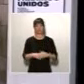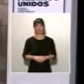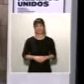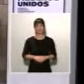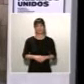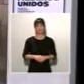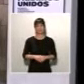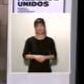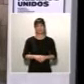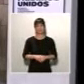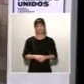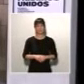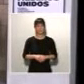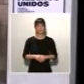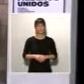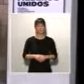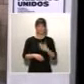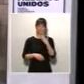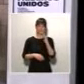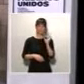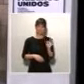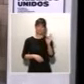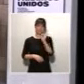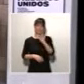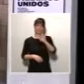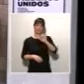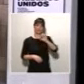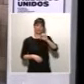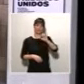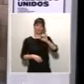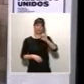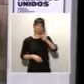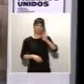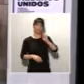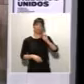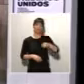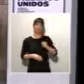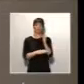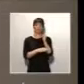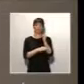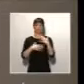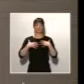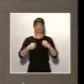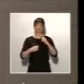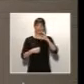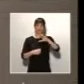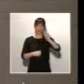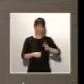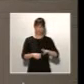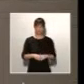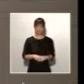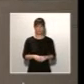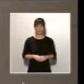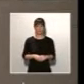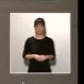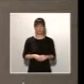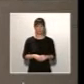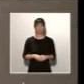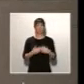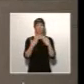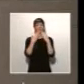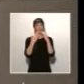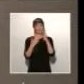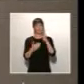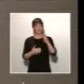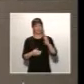A continuación, doy la palabra a Raquel Yoti, que es la directora del Instituto de Salud Carlos III. Muchas gracias, Pepa. El Instituto de